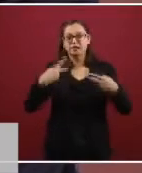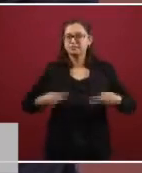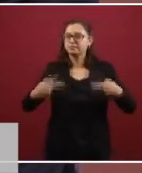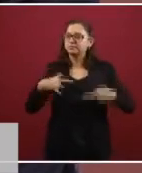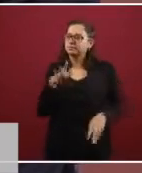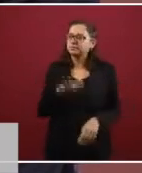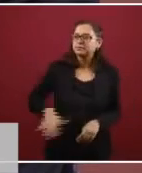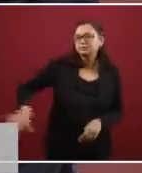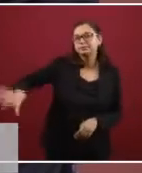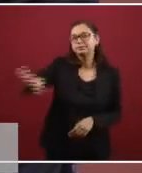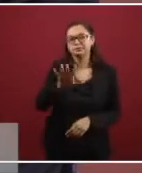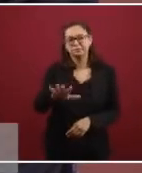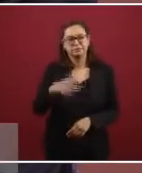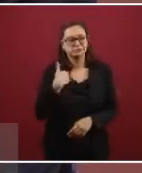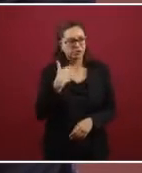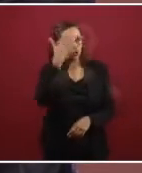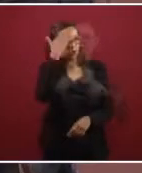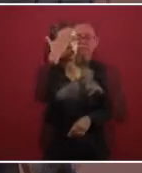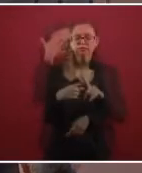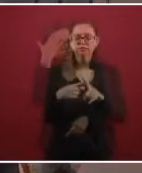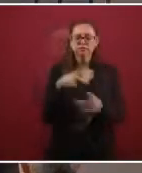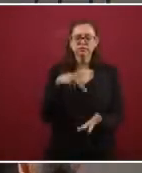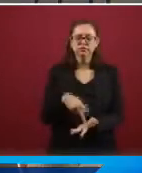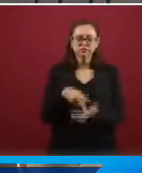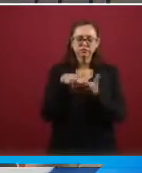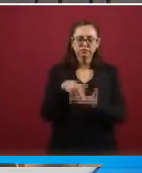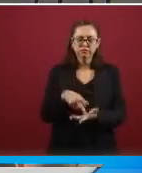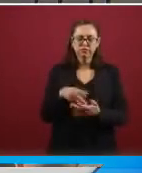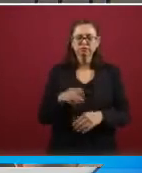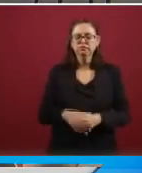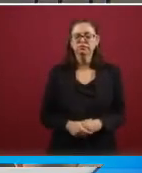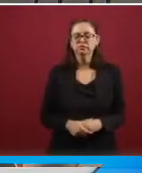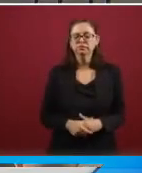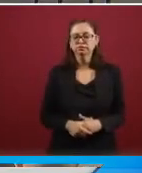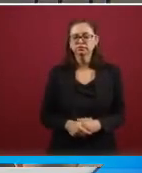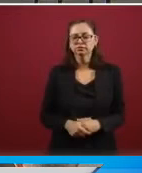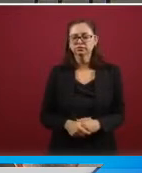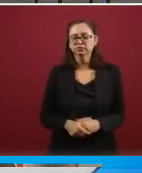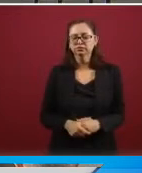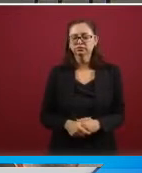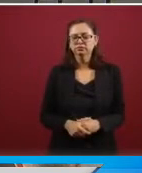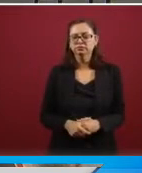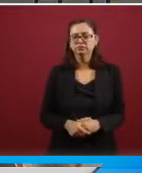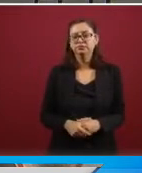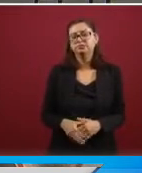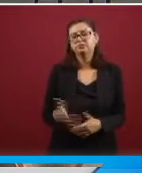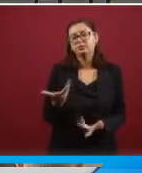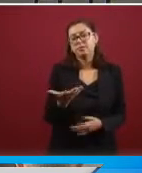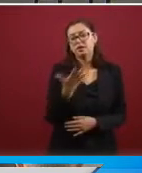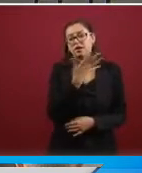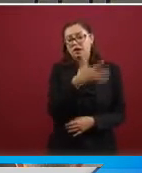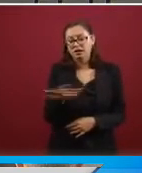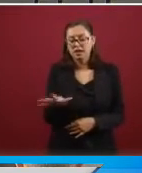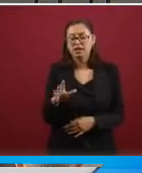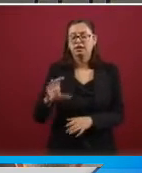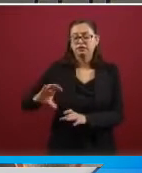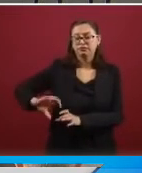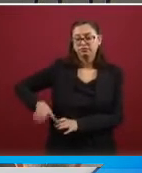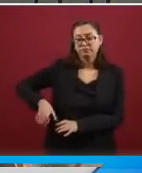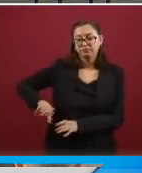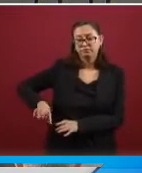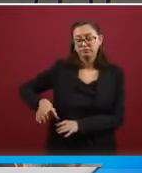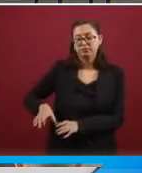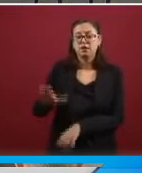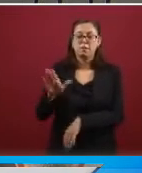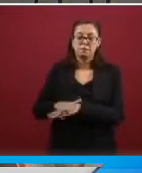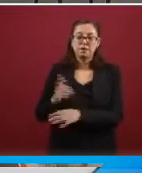derivado del tema de Carlos Ahumada. Precios de las gasolinas y gas. Precio promedio por litro